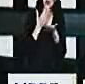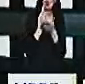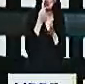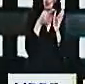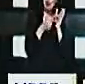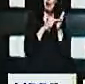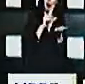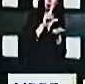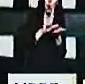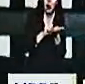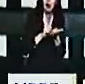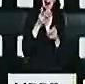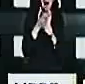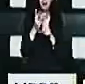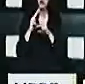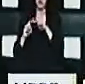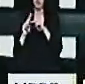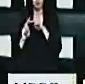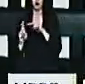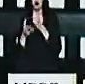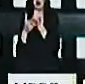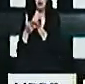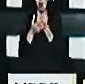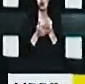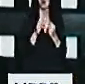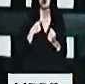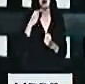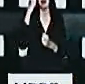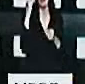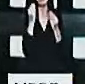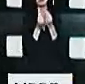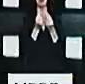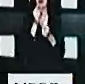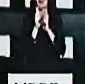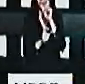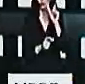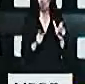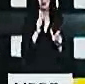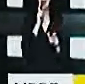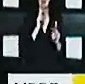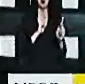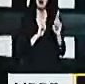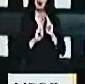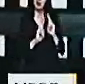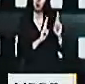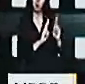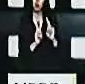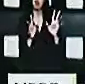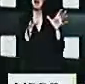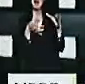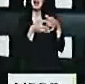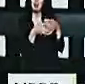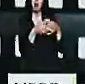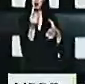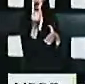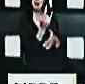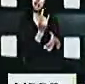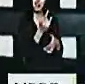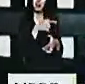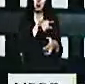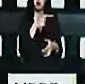local. Creo mucho en las personas, creo mucho en los talentos. Nosotros tenemos mucha relación desde el CENS con equipos locales de universidad que